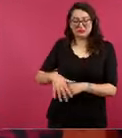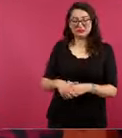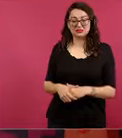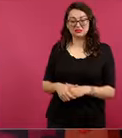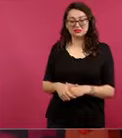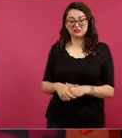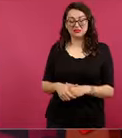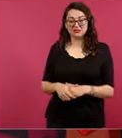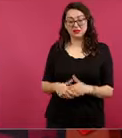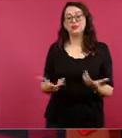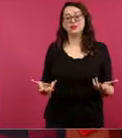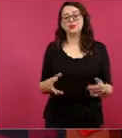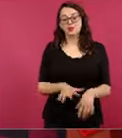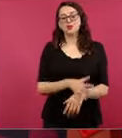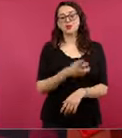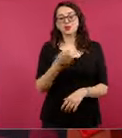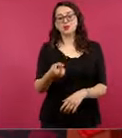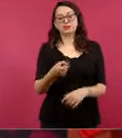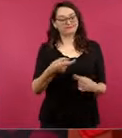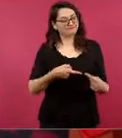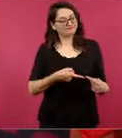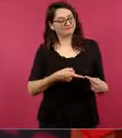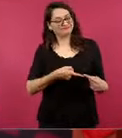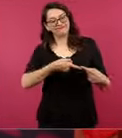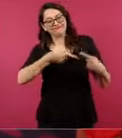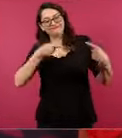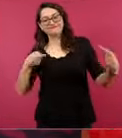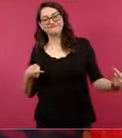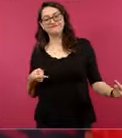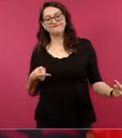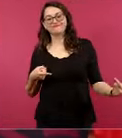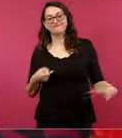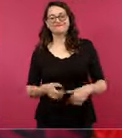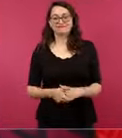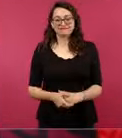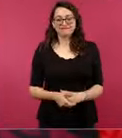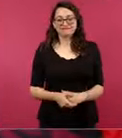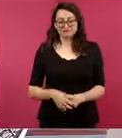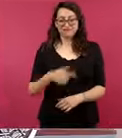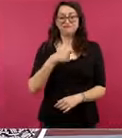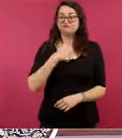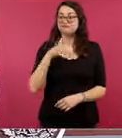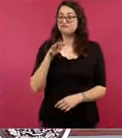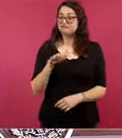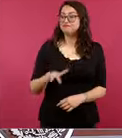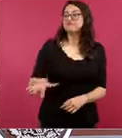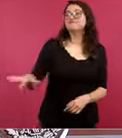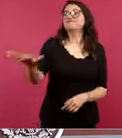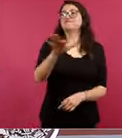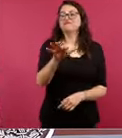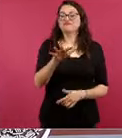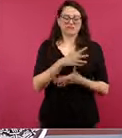distintos. Y yo le tengo mucho amor al pueblo, le tengo